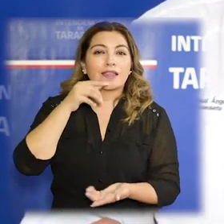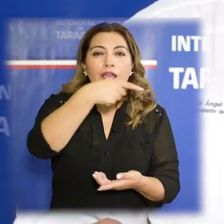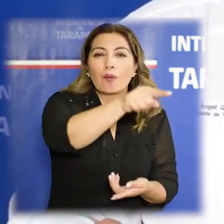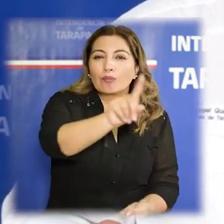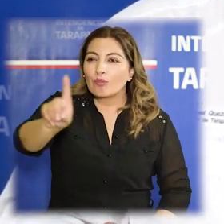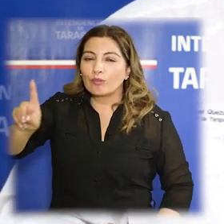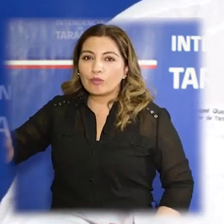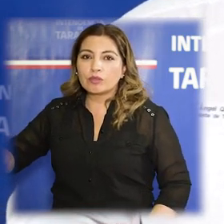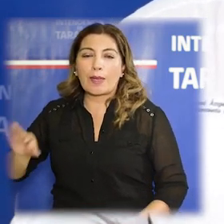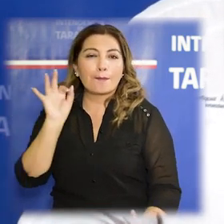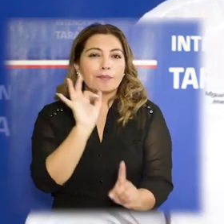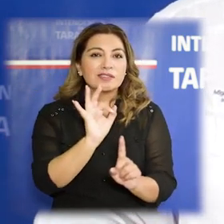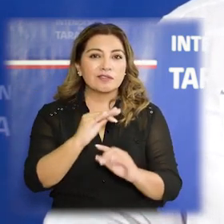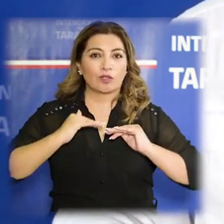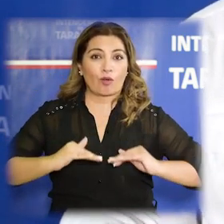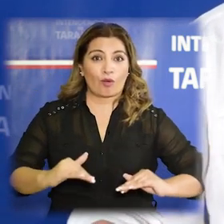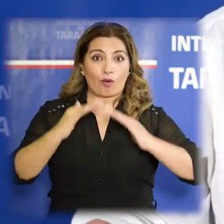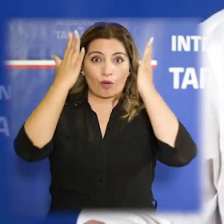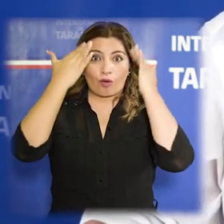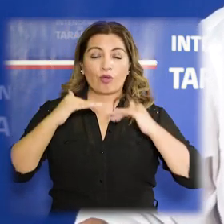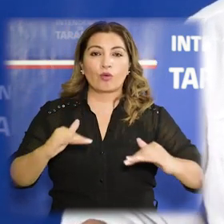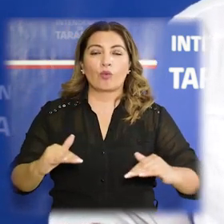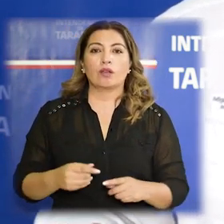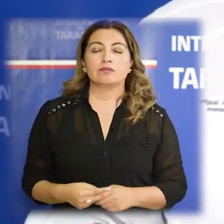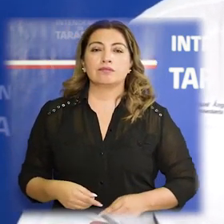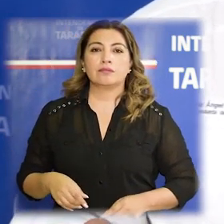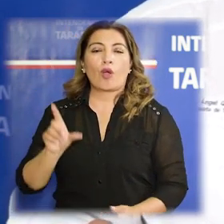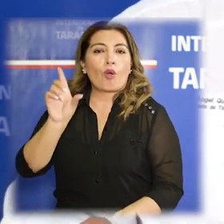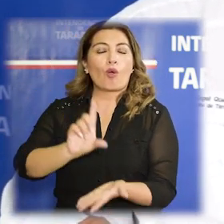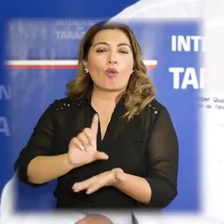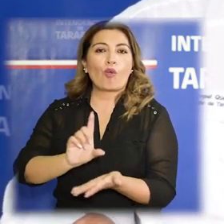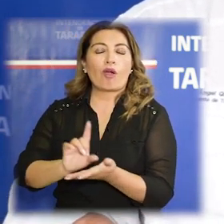en particular en Guara. Los checkpoints que